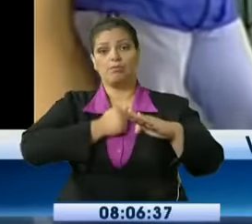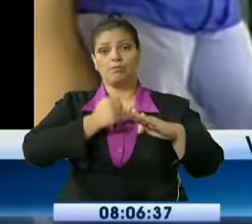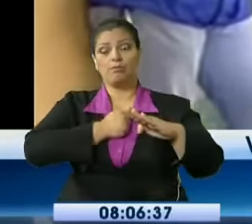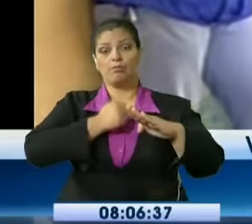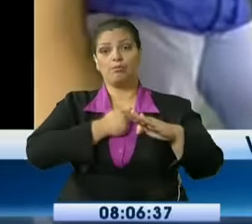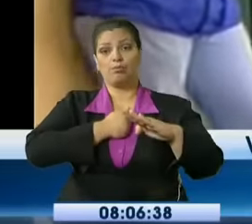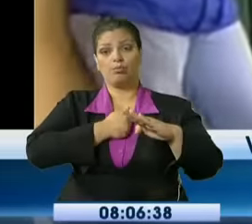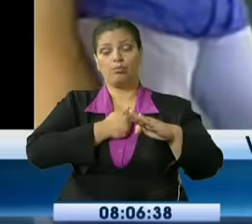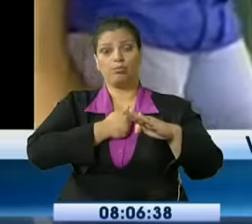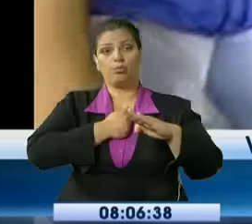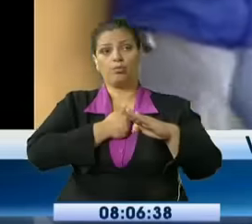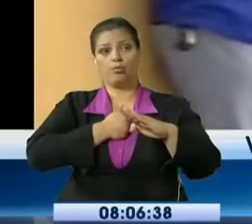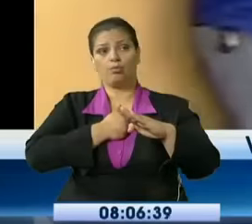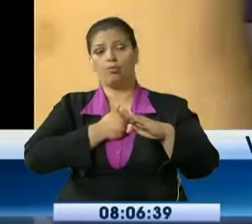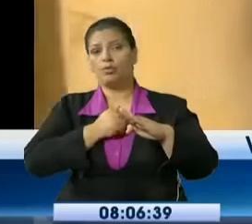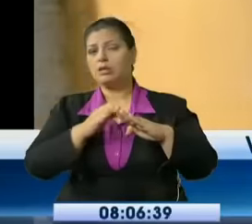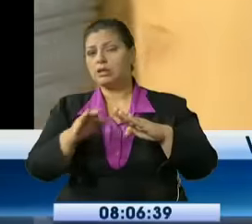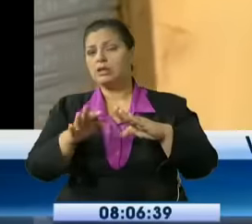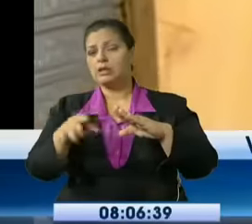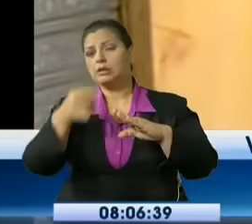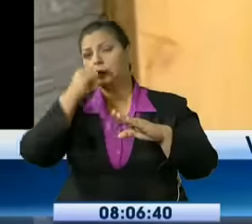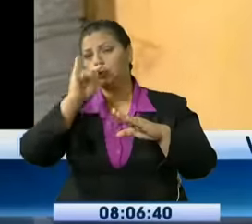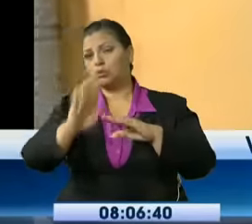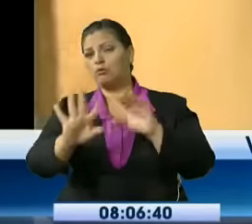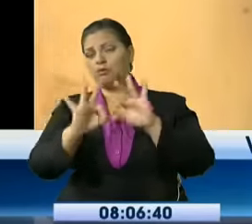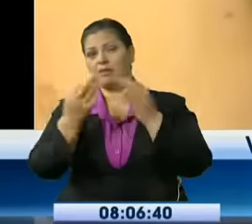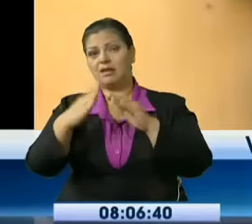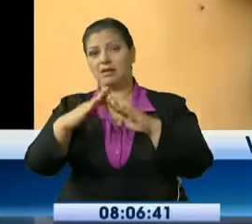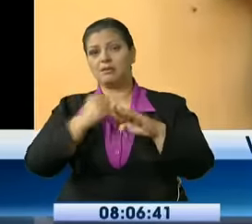local prestado, en donde